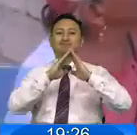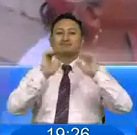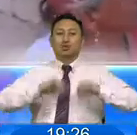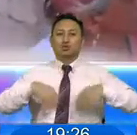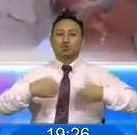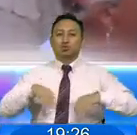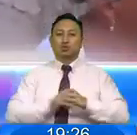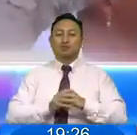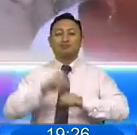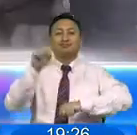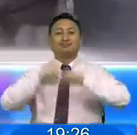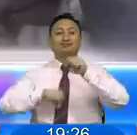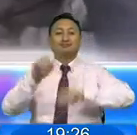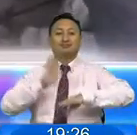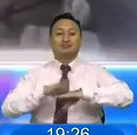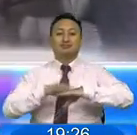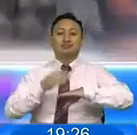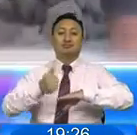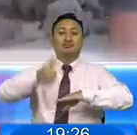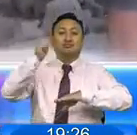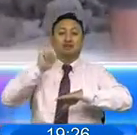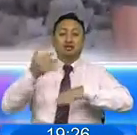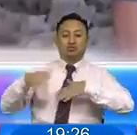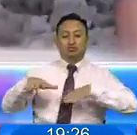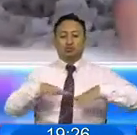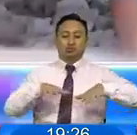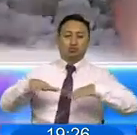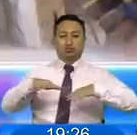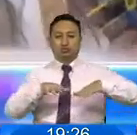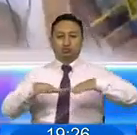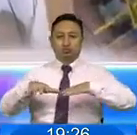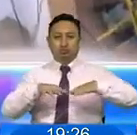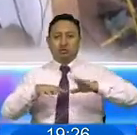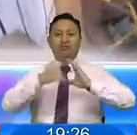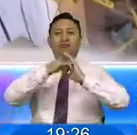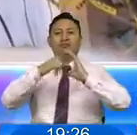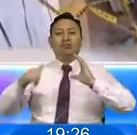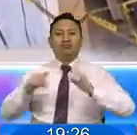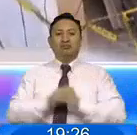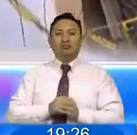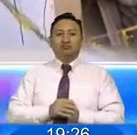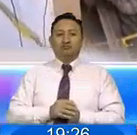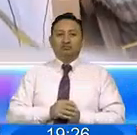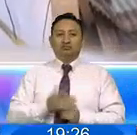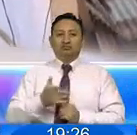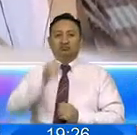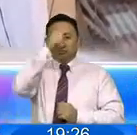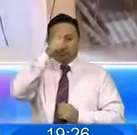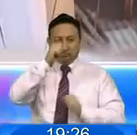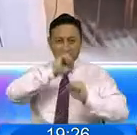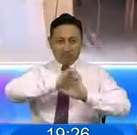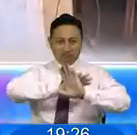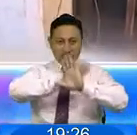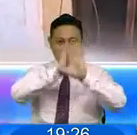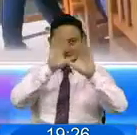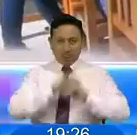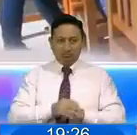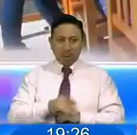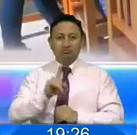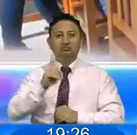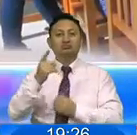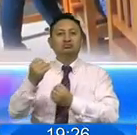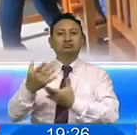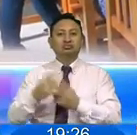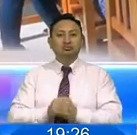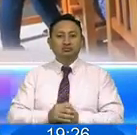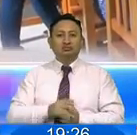a causa de los movimientos telúricos que se presentaron en la península de Santa Elena la madrugada de este domingo. Según un primer reporte, son